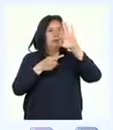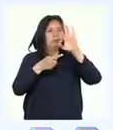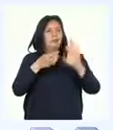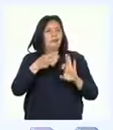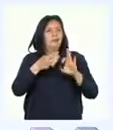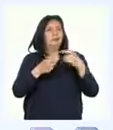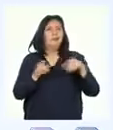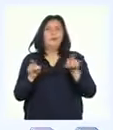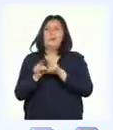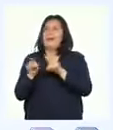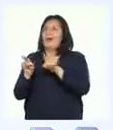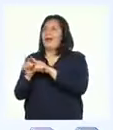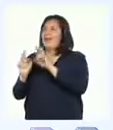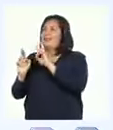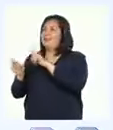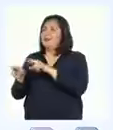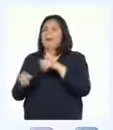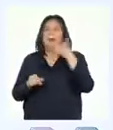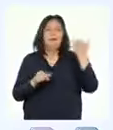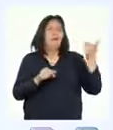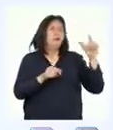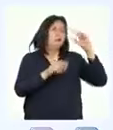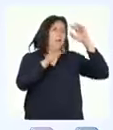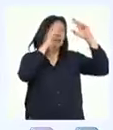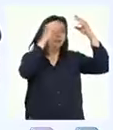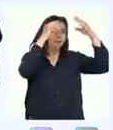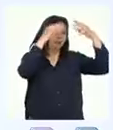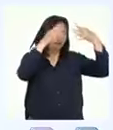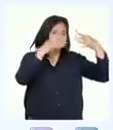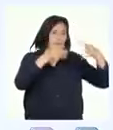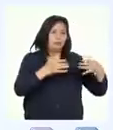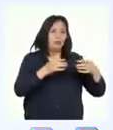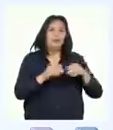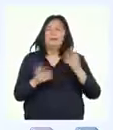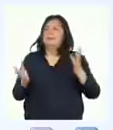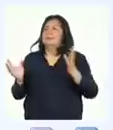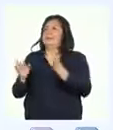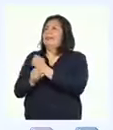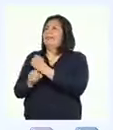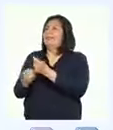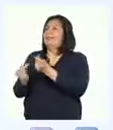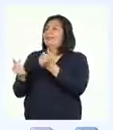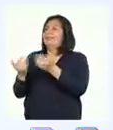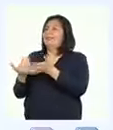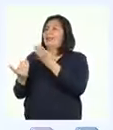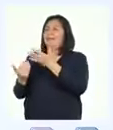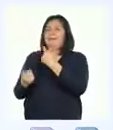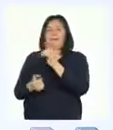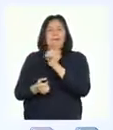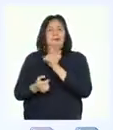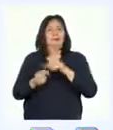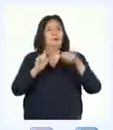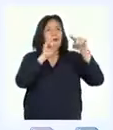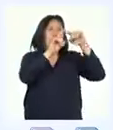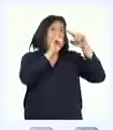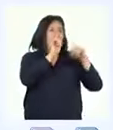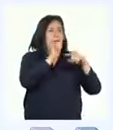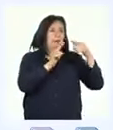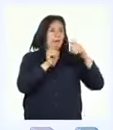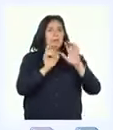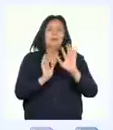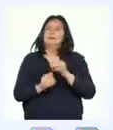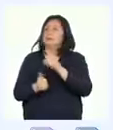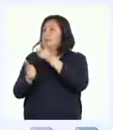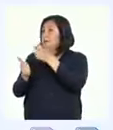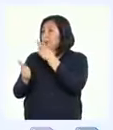hemos llegado a la misma respuesta que con el razonamiento anterior, pero muchísimo más rápido y sin hacer tanto cálculo. ¿Lo